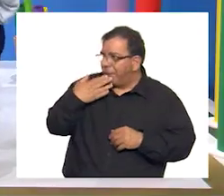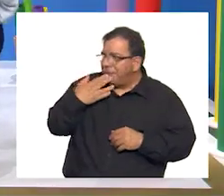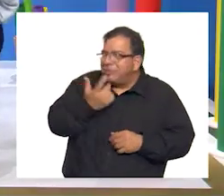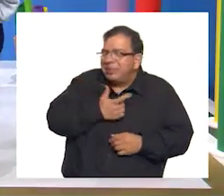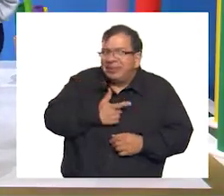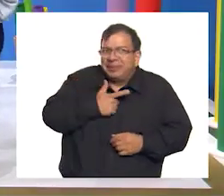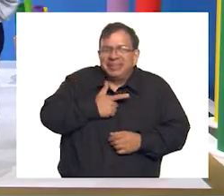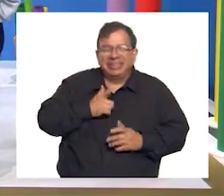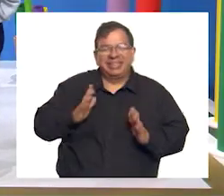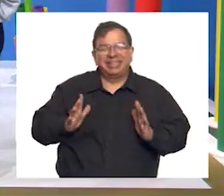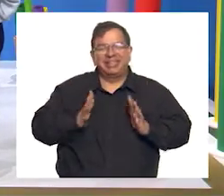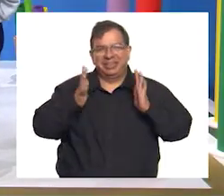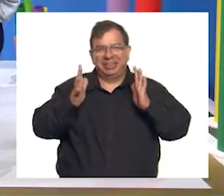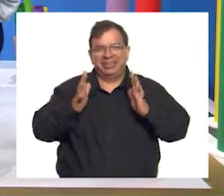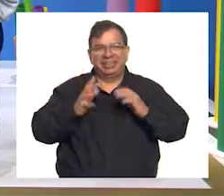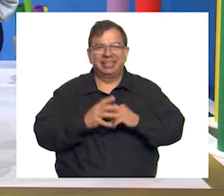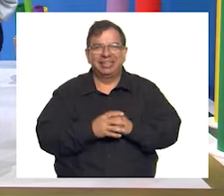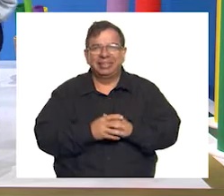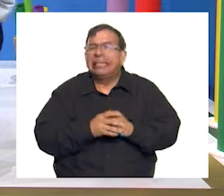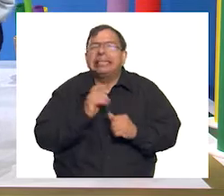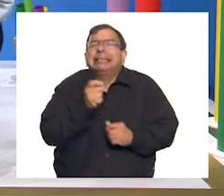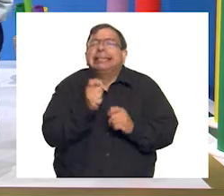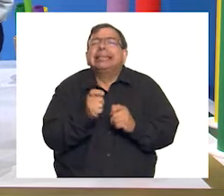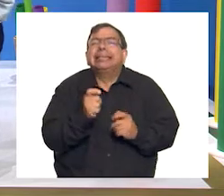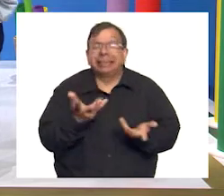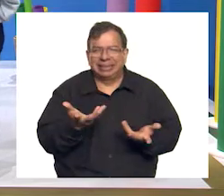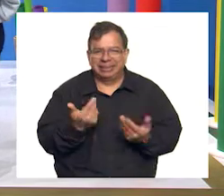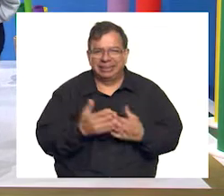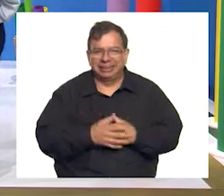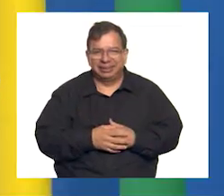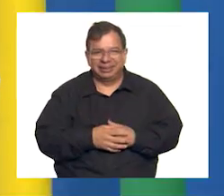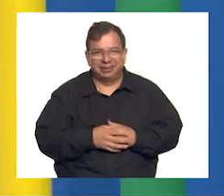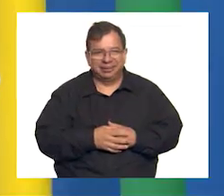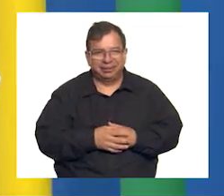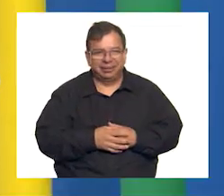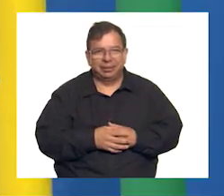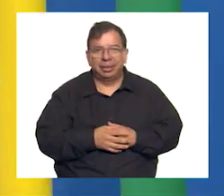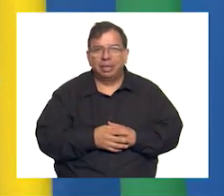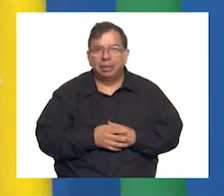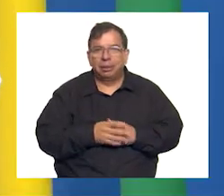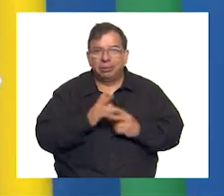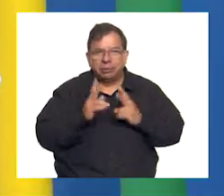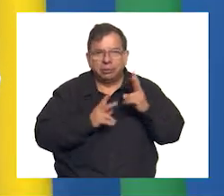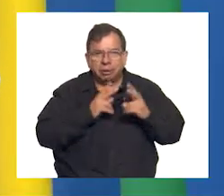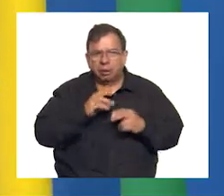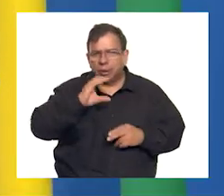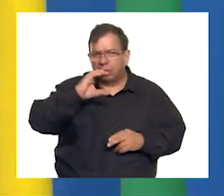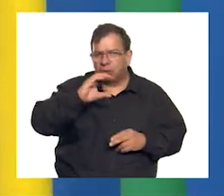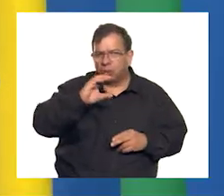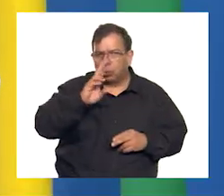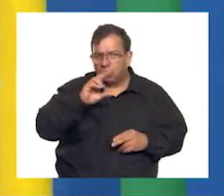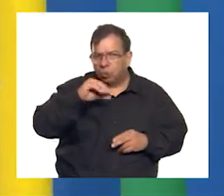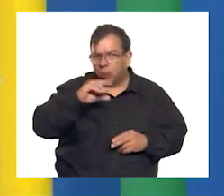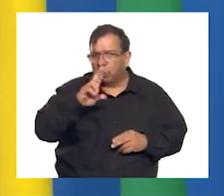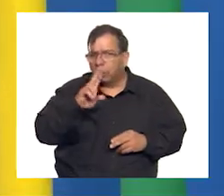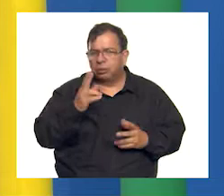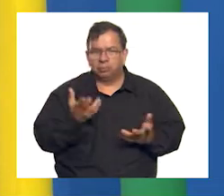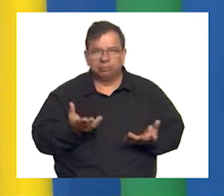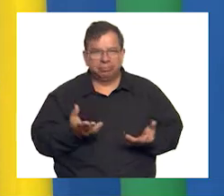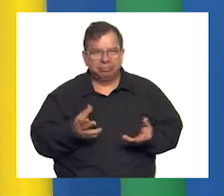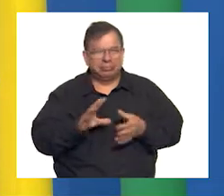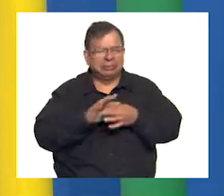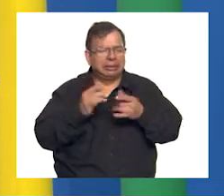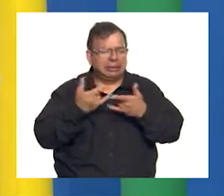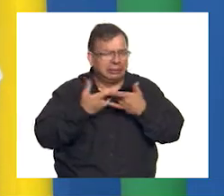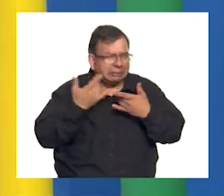las sorpresas, maestra. ¿Qué es? Nos visitará el Cucu, quien nos compartirá algunas